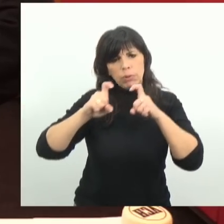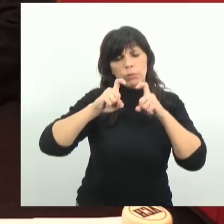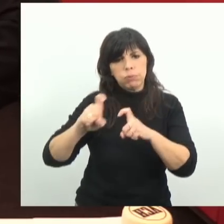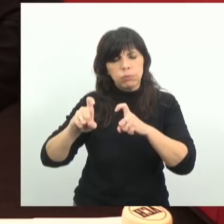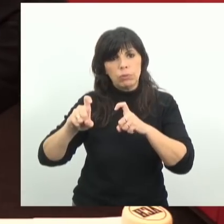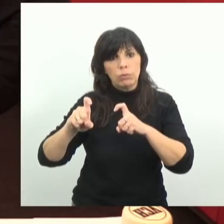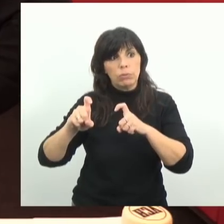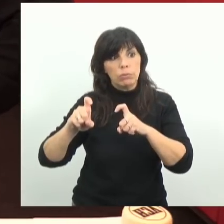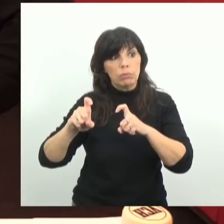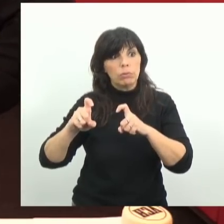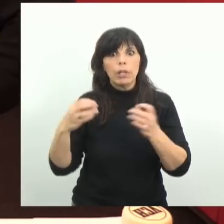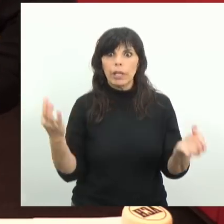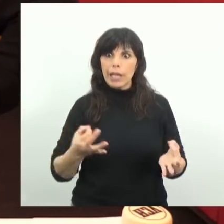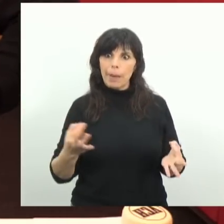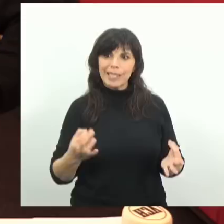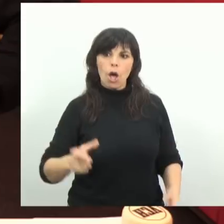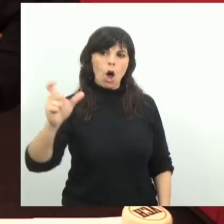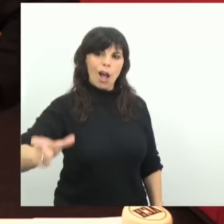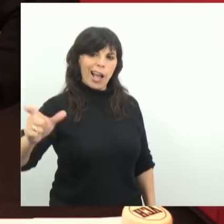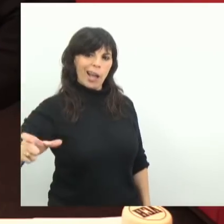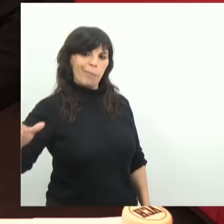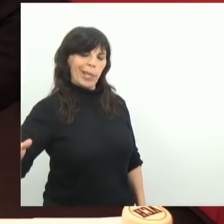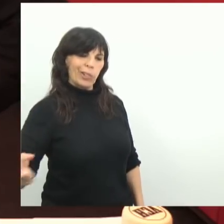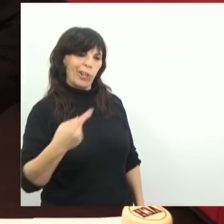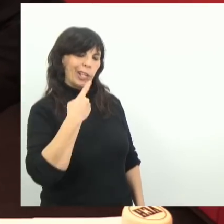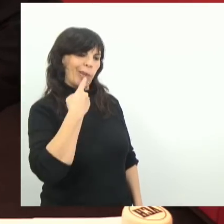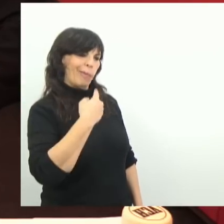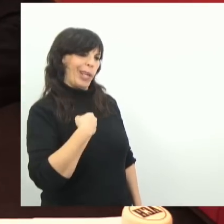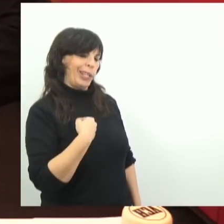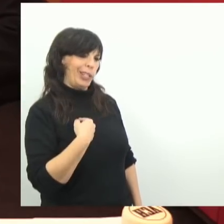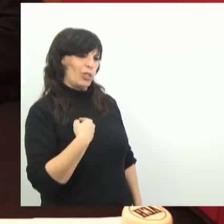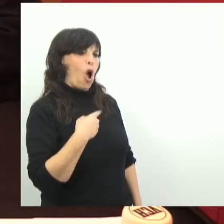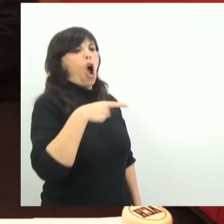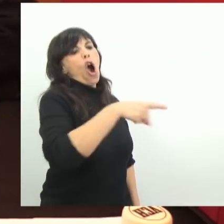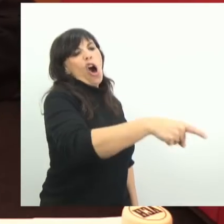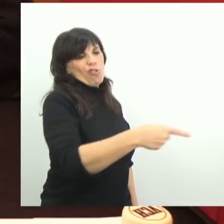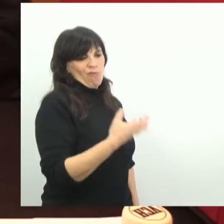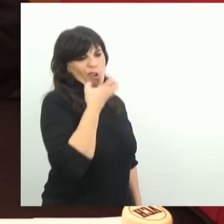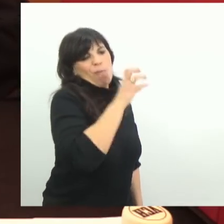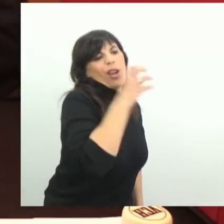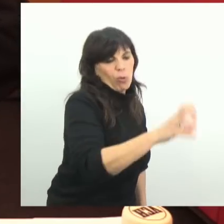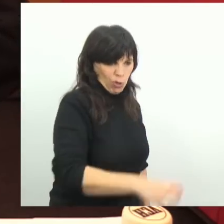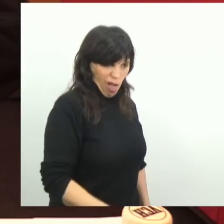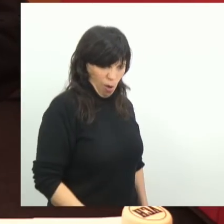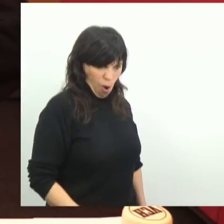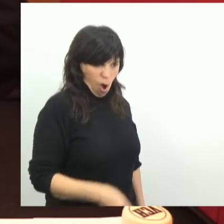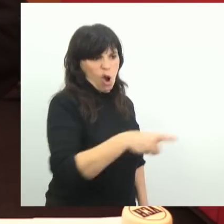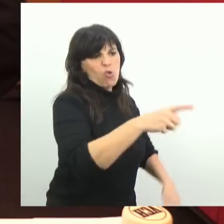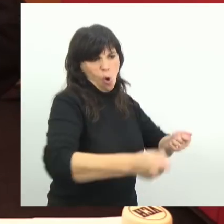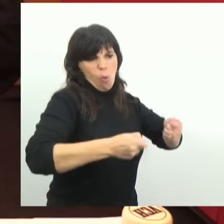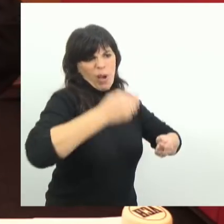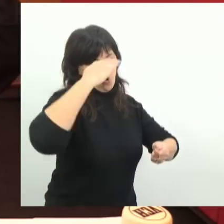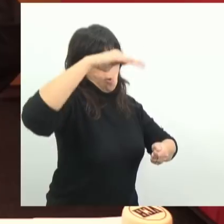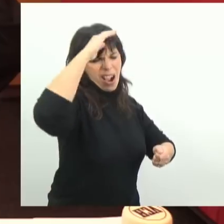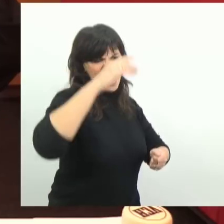me han acusado que soy un predicador de la prosperidad, que no lo soy y no creo